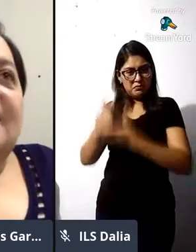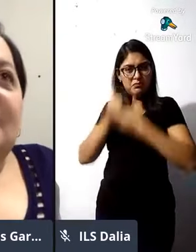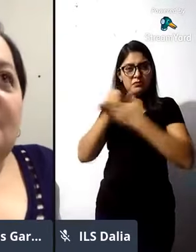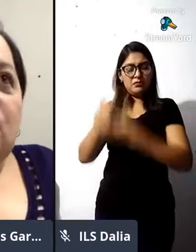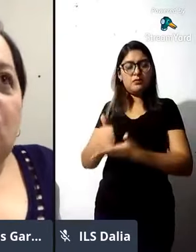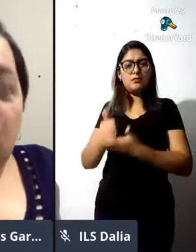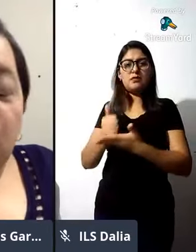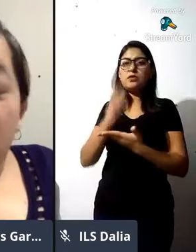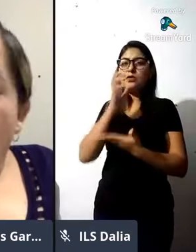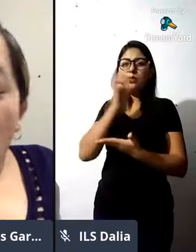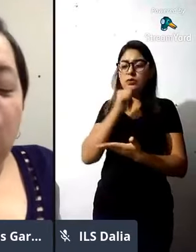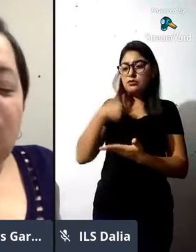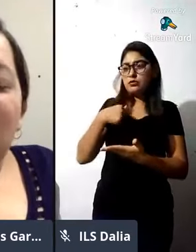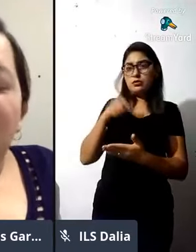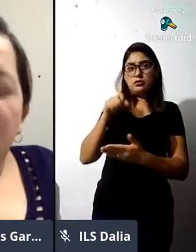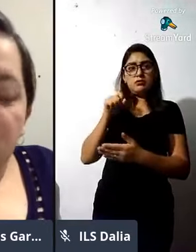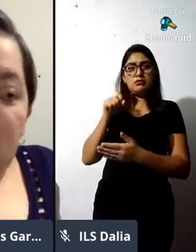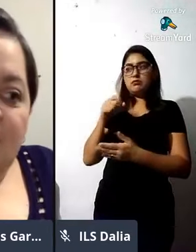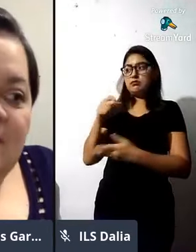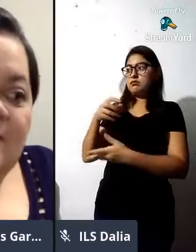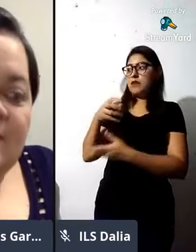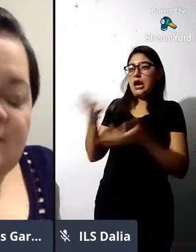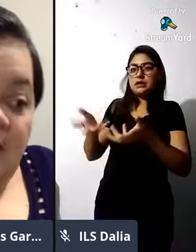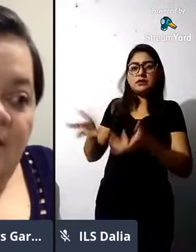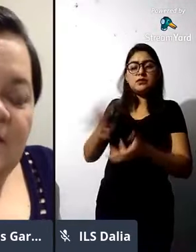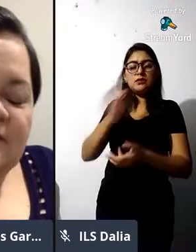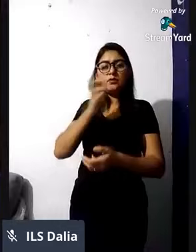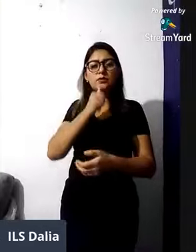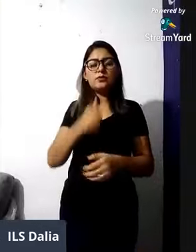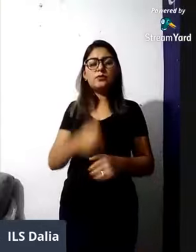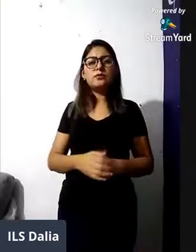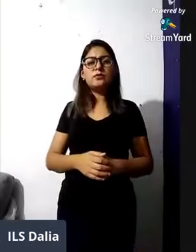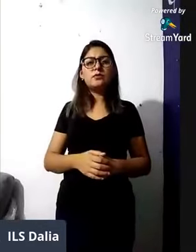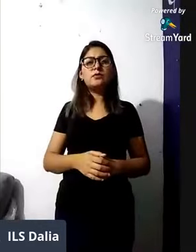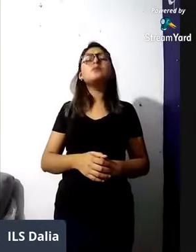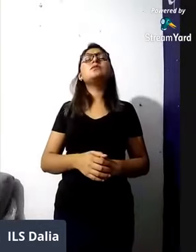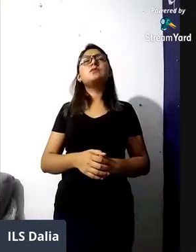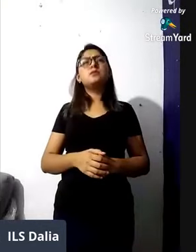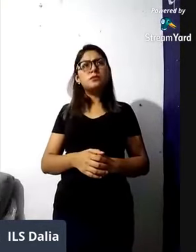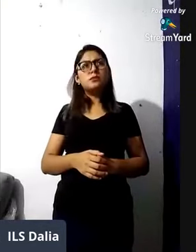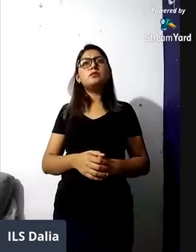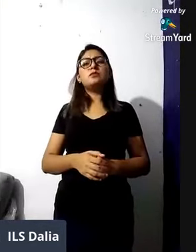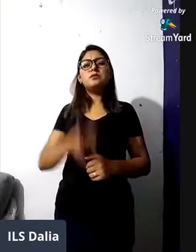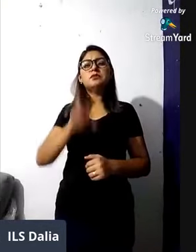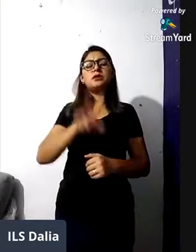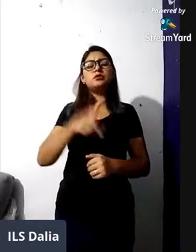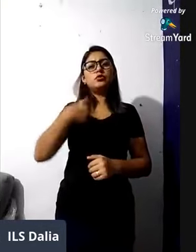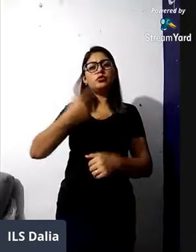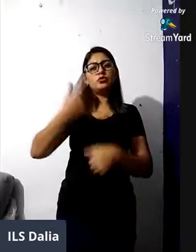Y ese es todo un tema. De hecho, la semana pasada participé también en una